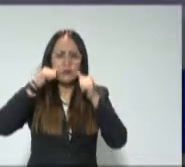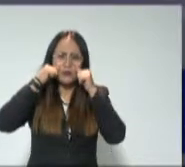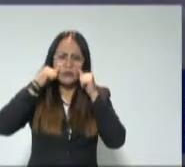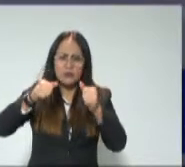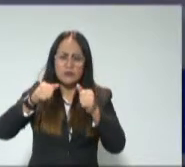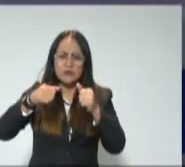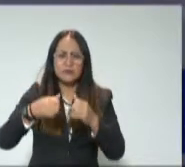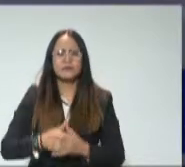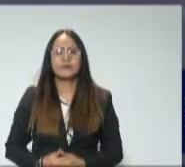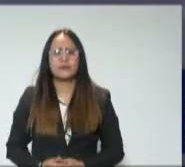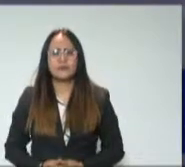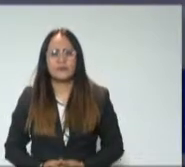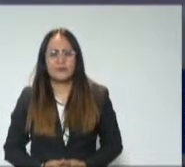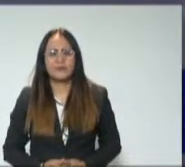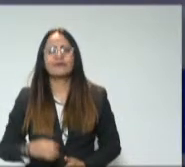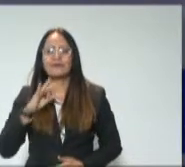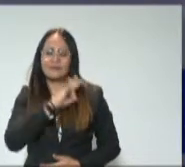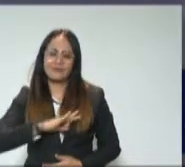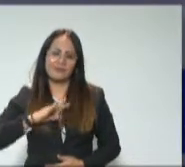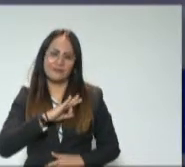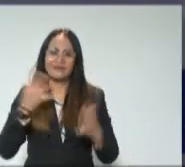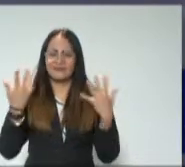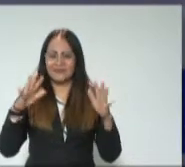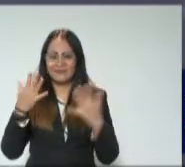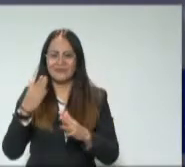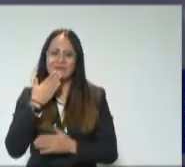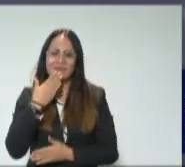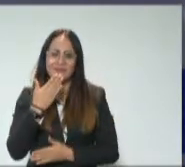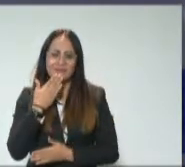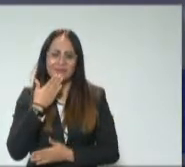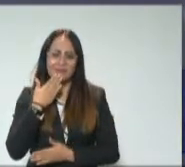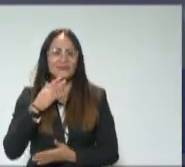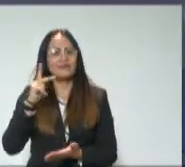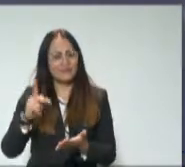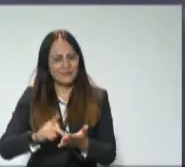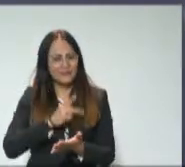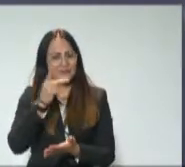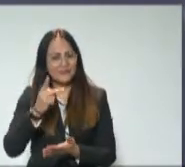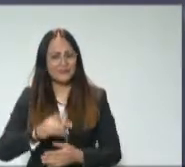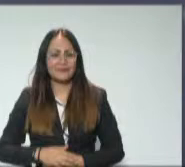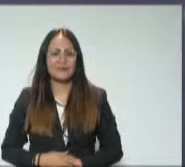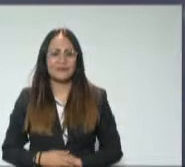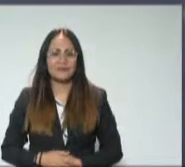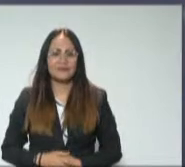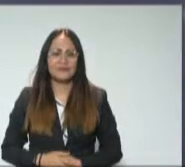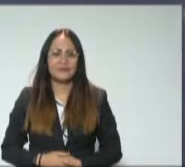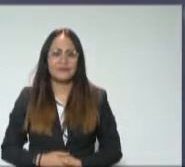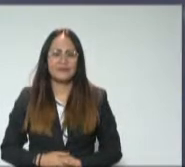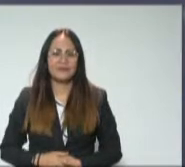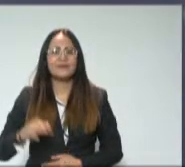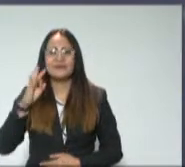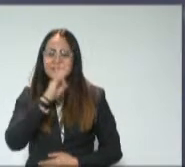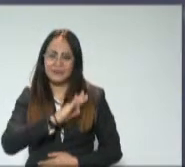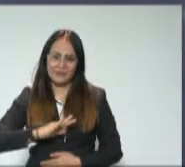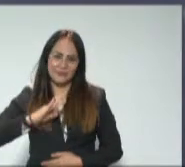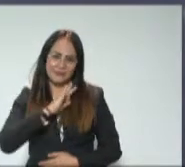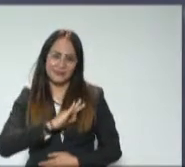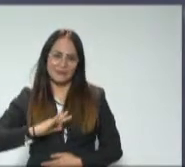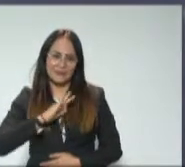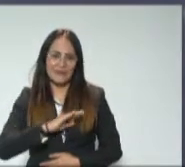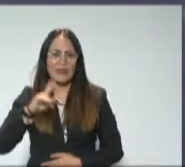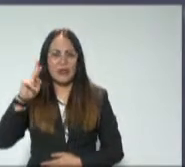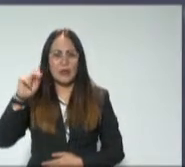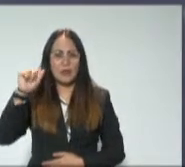nuestro trabajo Felicidades Enhorabuena Y nuevamente felicito a